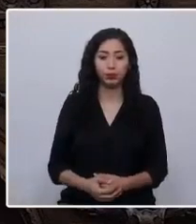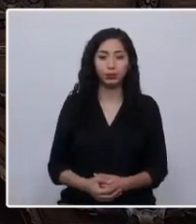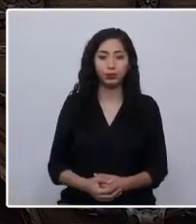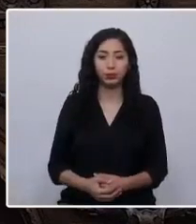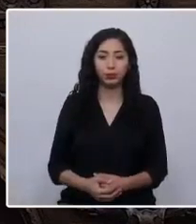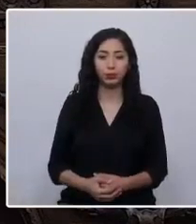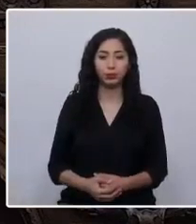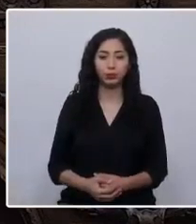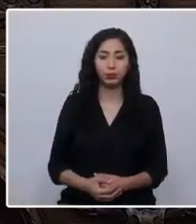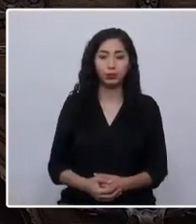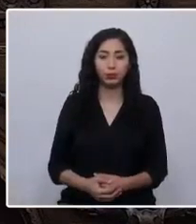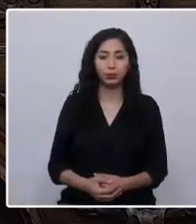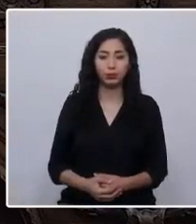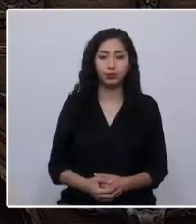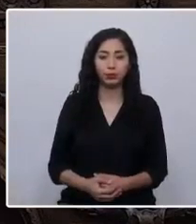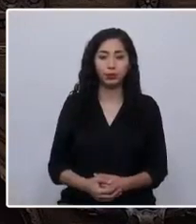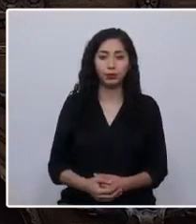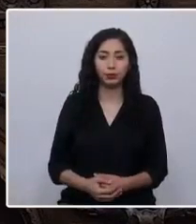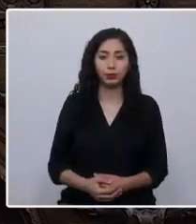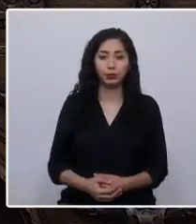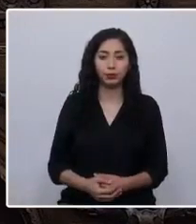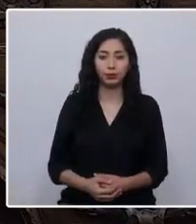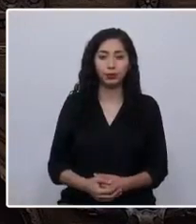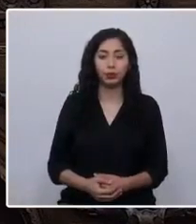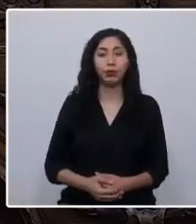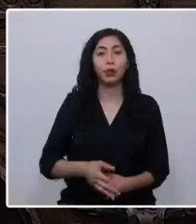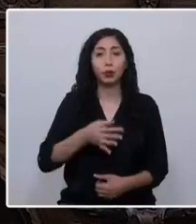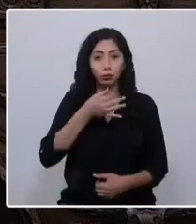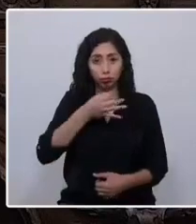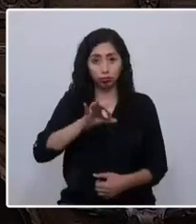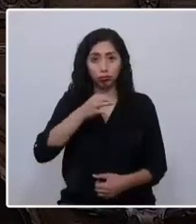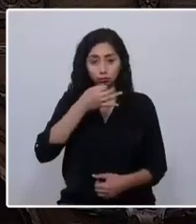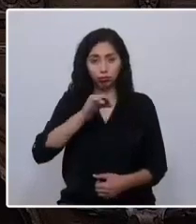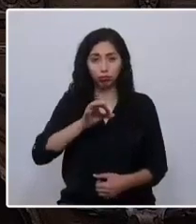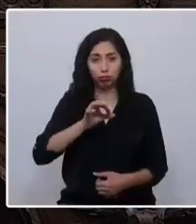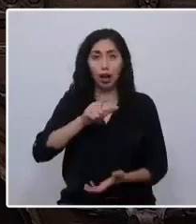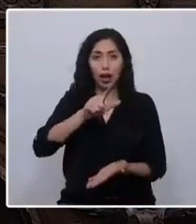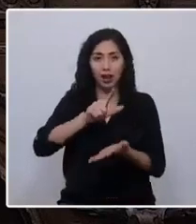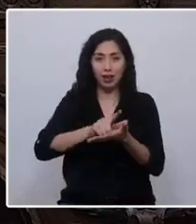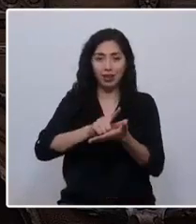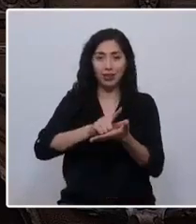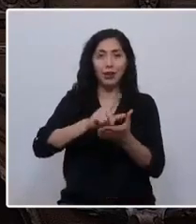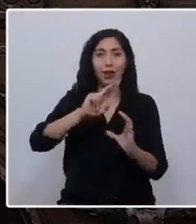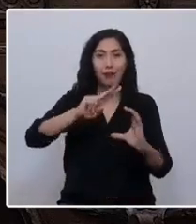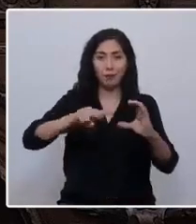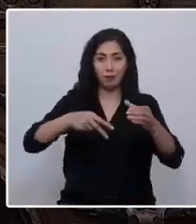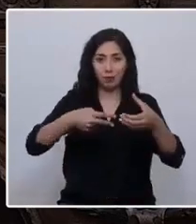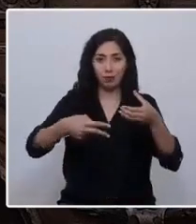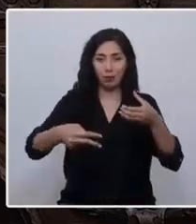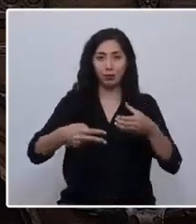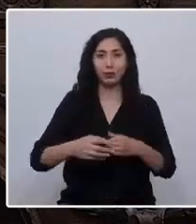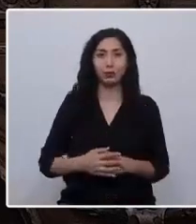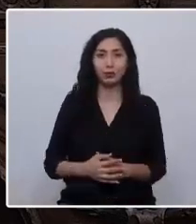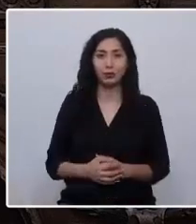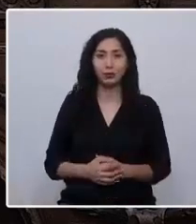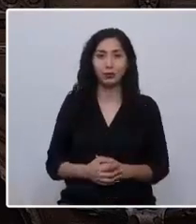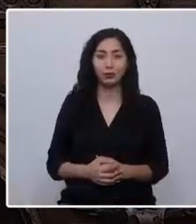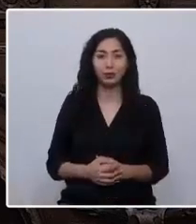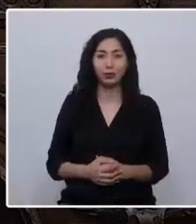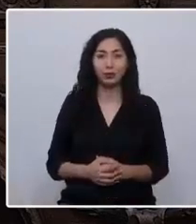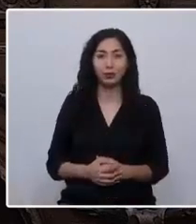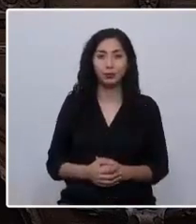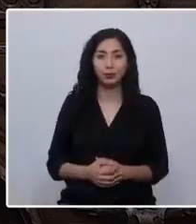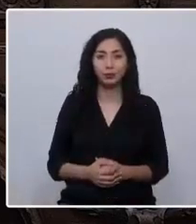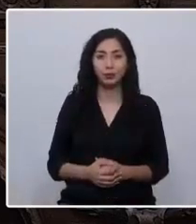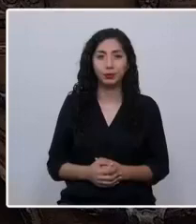chayenko, fei chisungo mutamle payin. Fei mumai, chaligunu pentan puche, wal